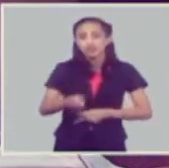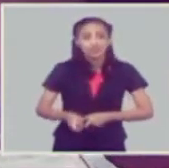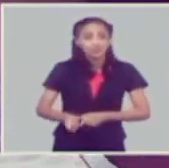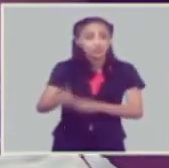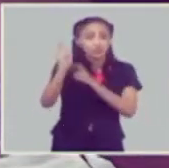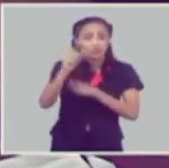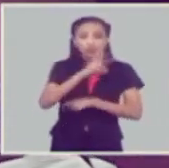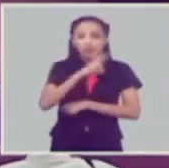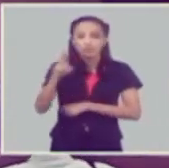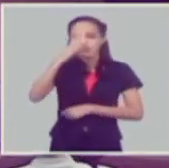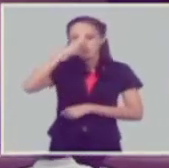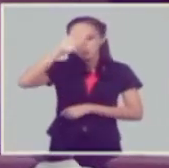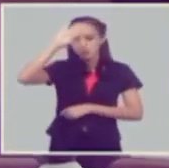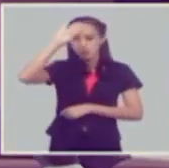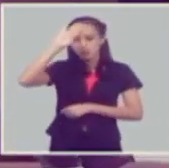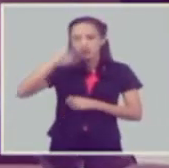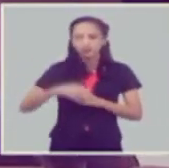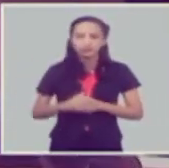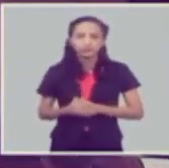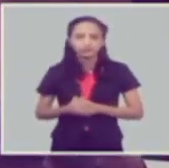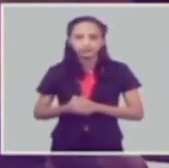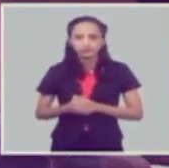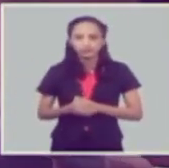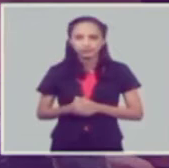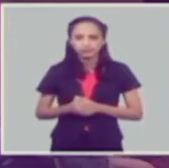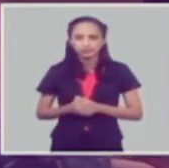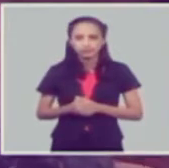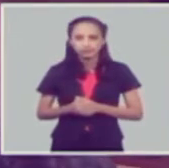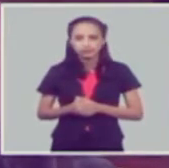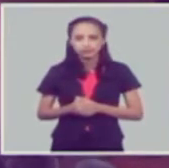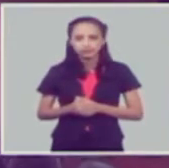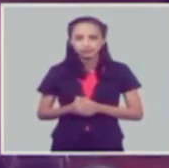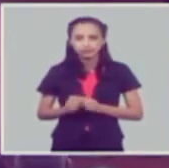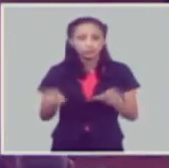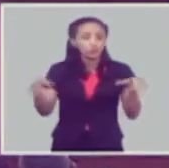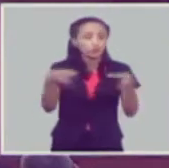revolución. Comprometido con los sectores más rabiosamente